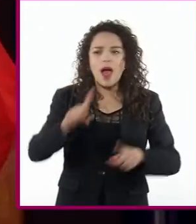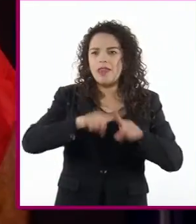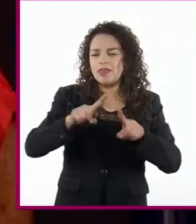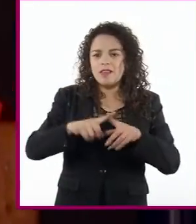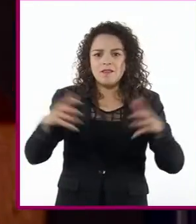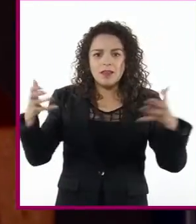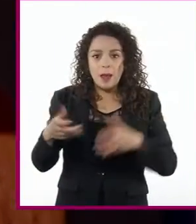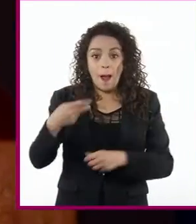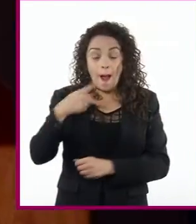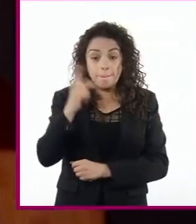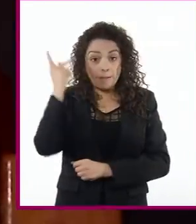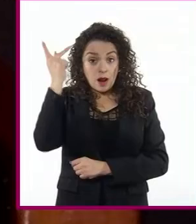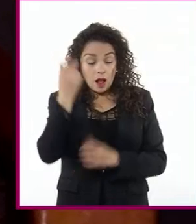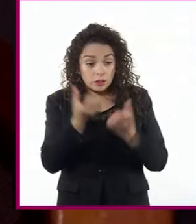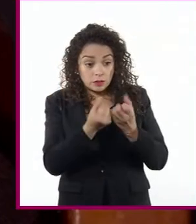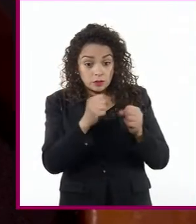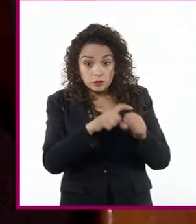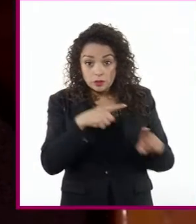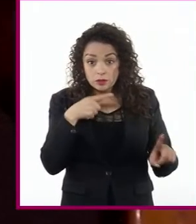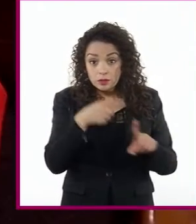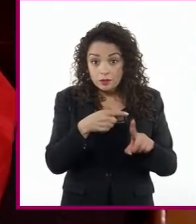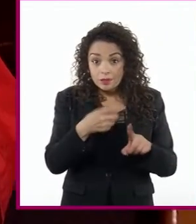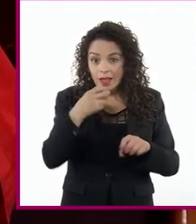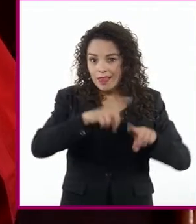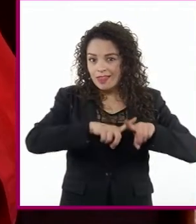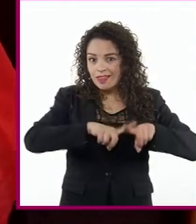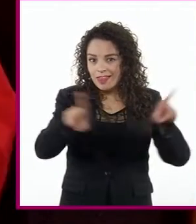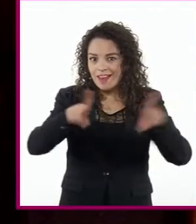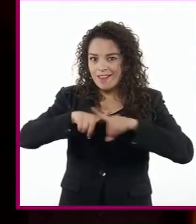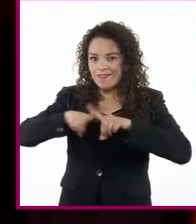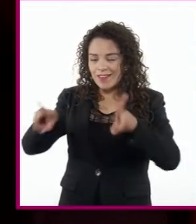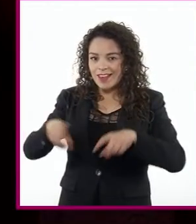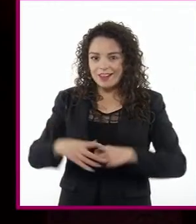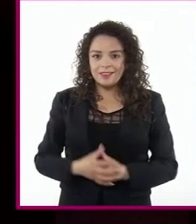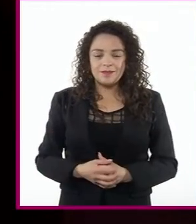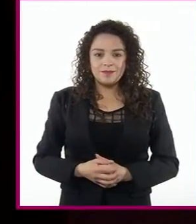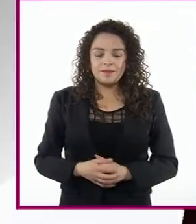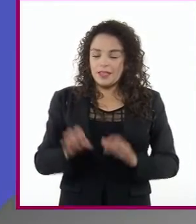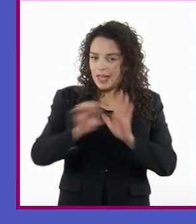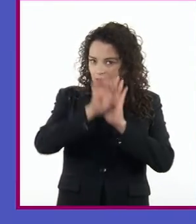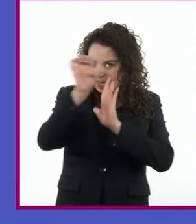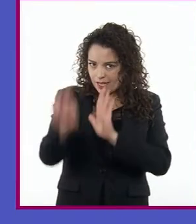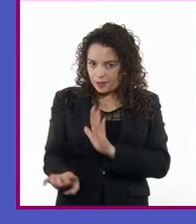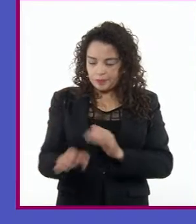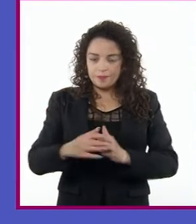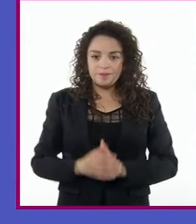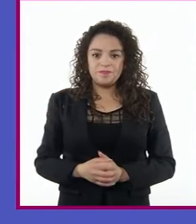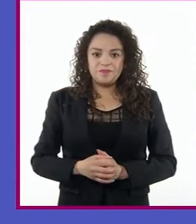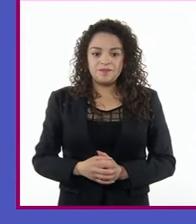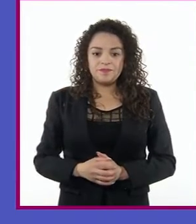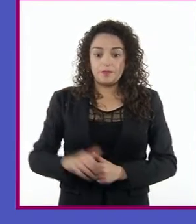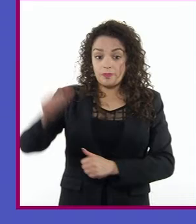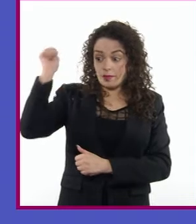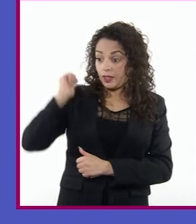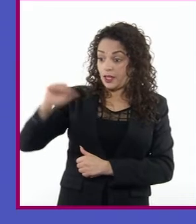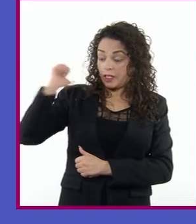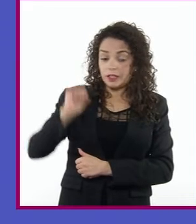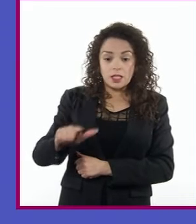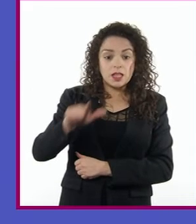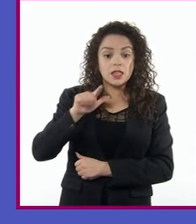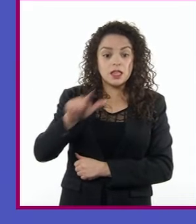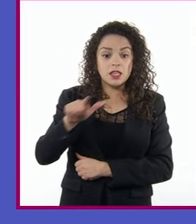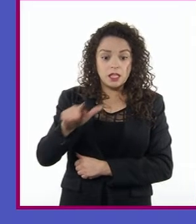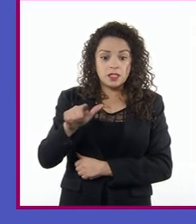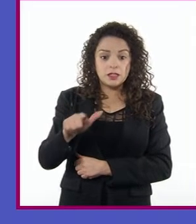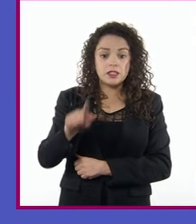ambiente psicológico-social marca la diferencia. Por ejemplo, en el siglo XVII,